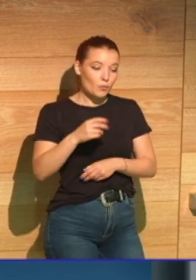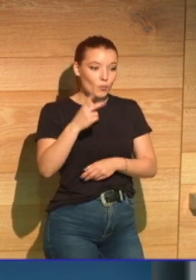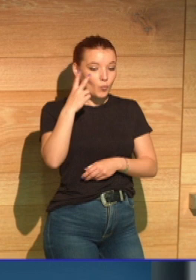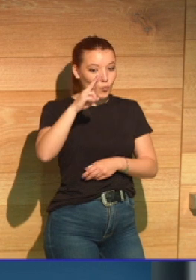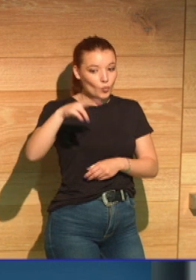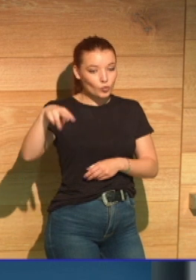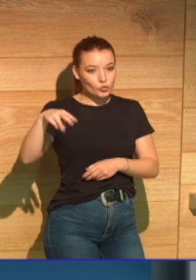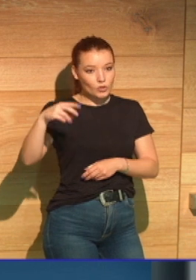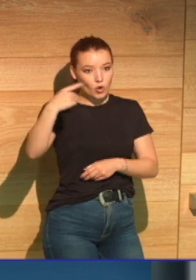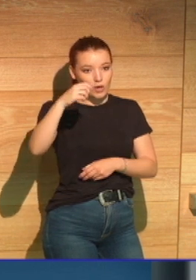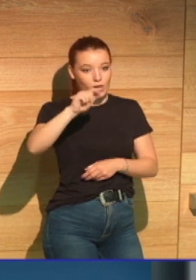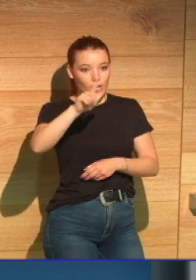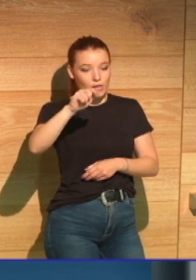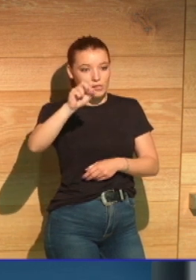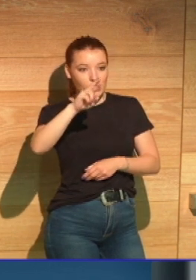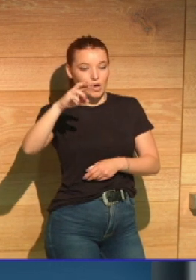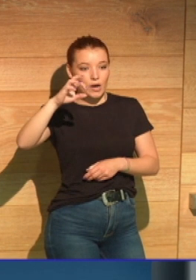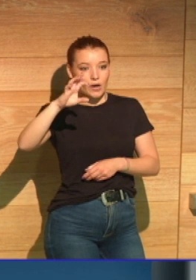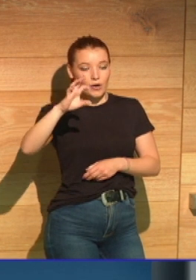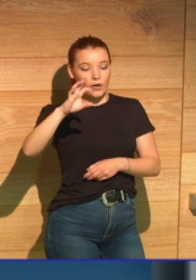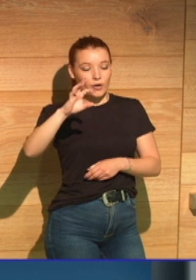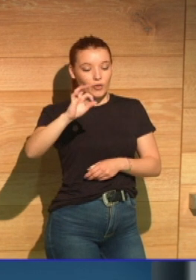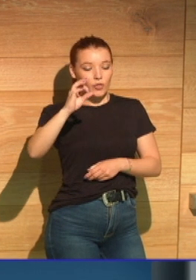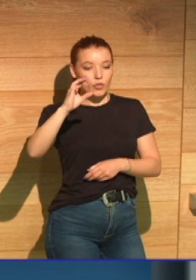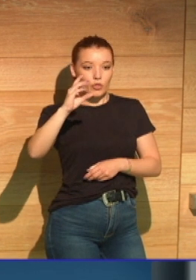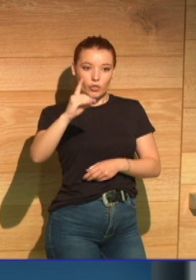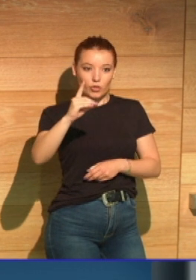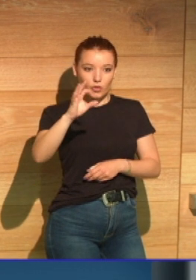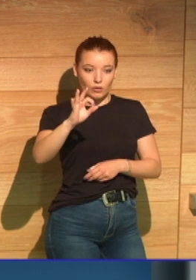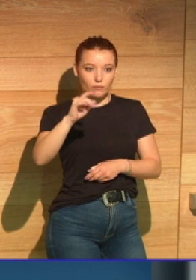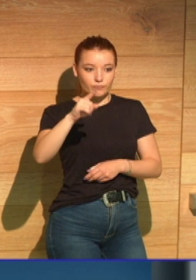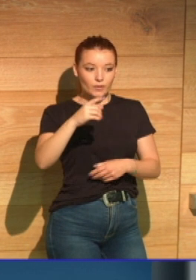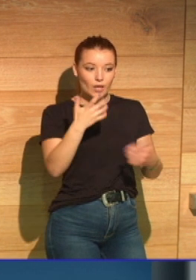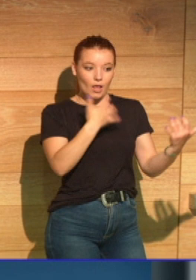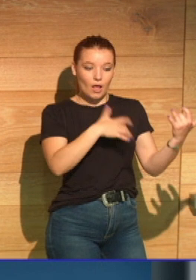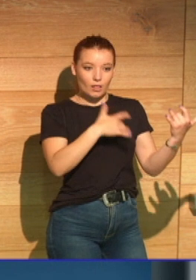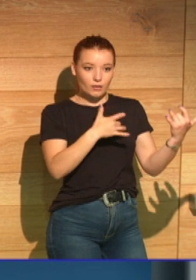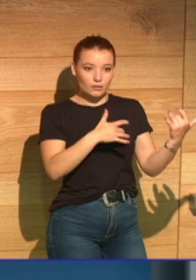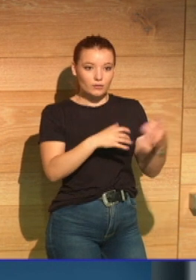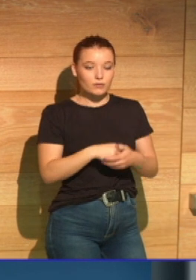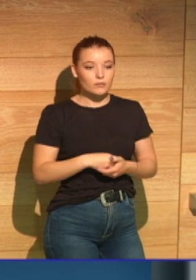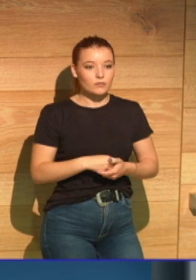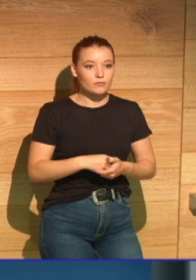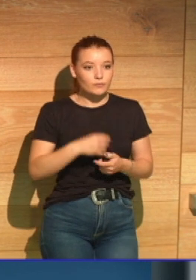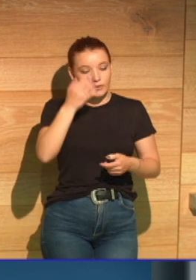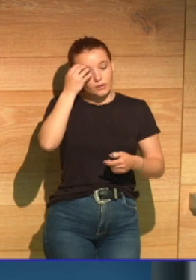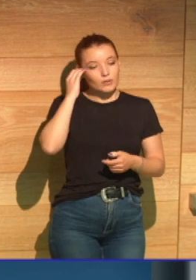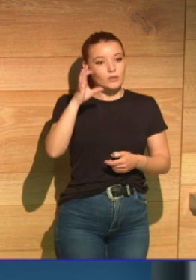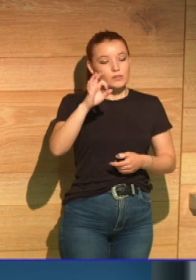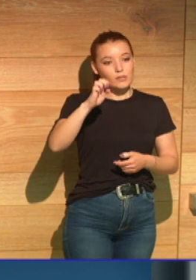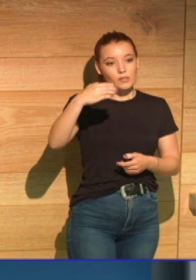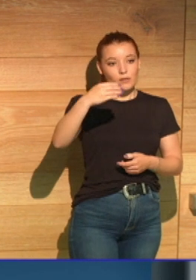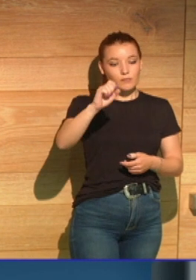en Rosario, Argentina, que durante mucho tiempo y en la propuesta curatorial museológica que desarrolló Sebastián Bosch junto con